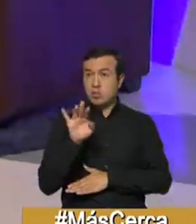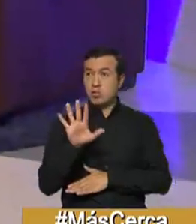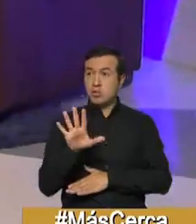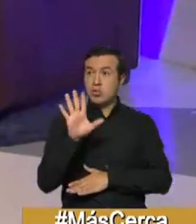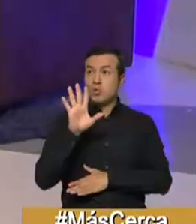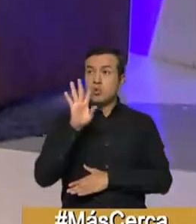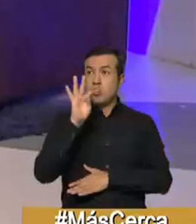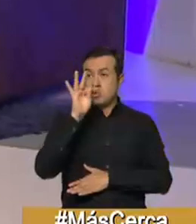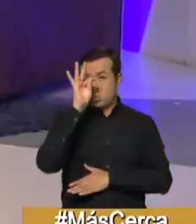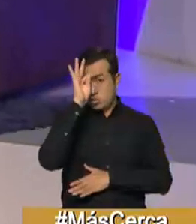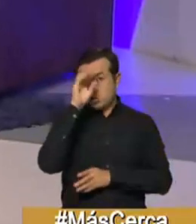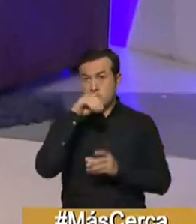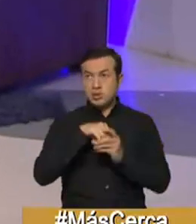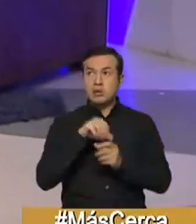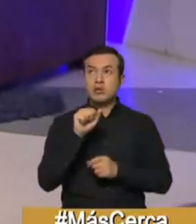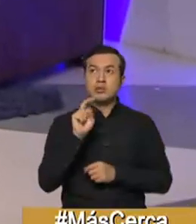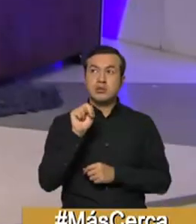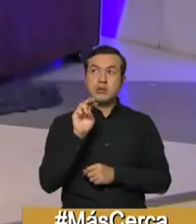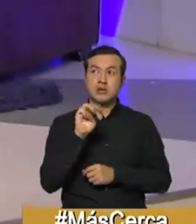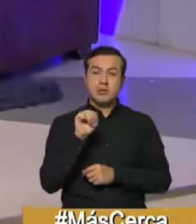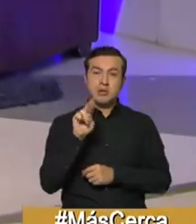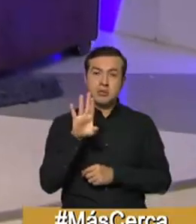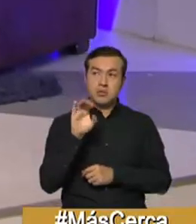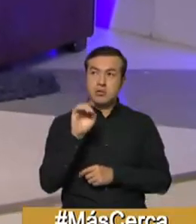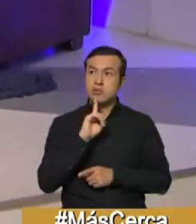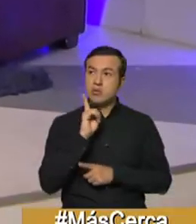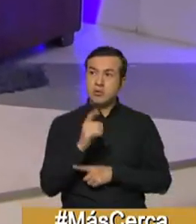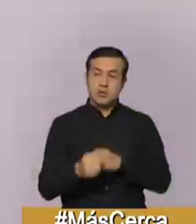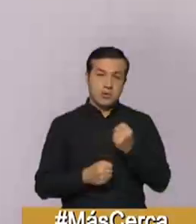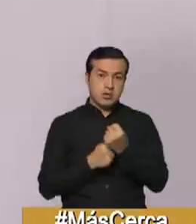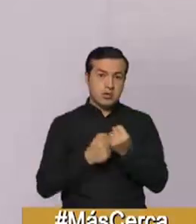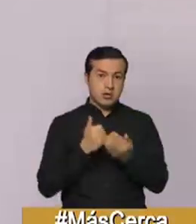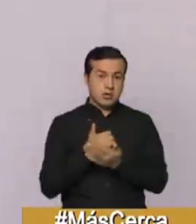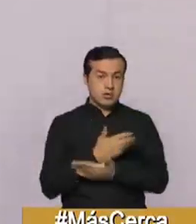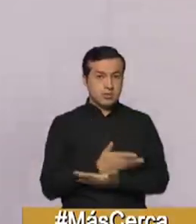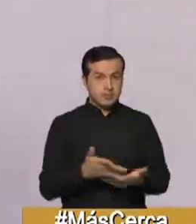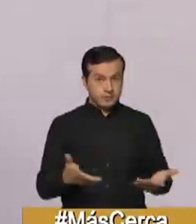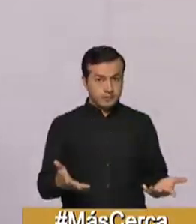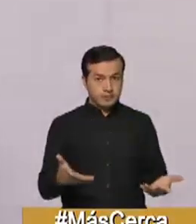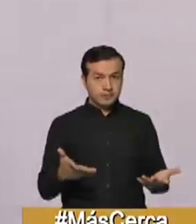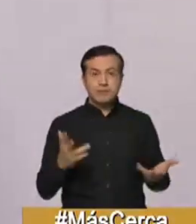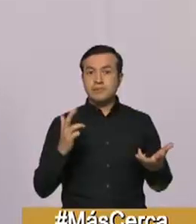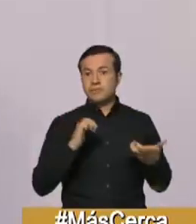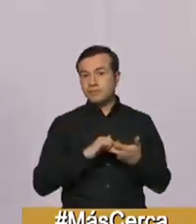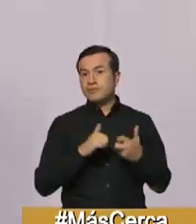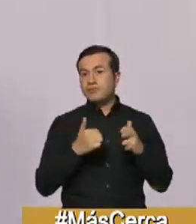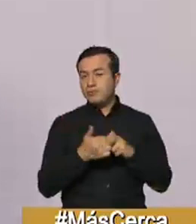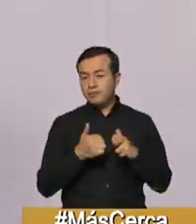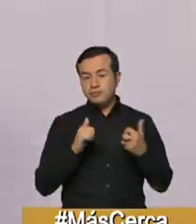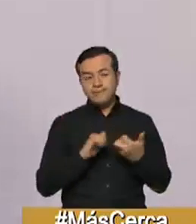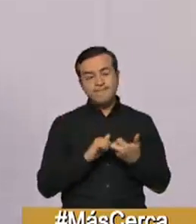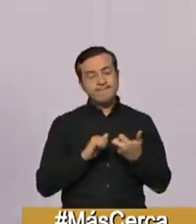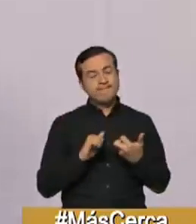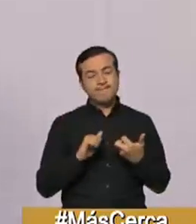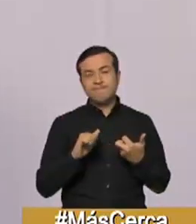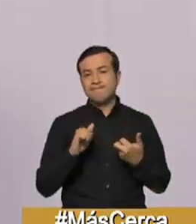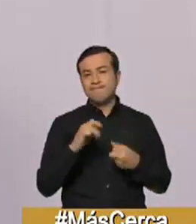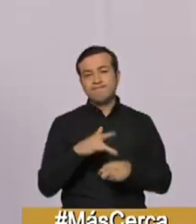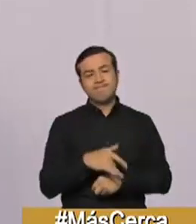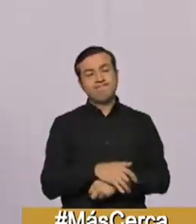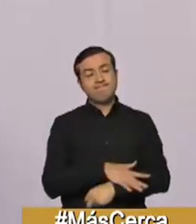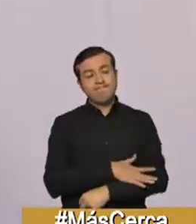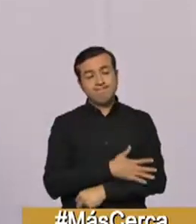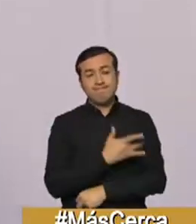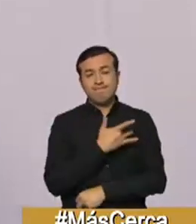de la Clínica Veterinaria San Marcos, que ha sido un gran apoyo para esta iniciativa. Es un problema de conciencia de los seres